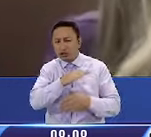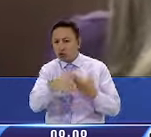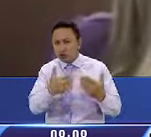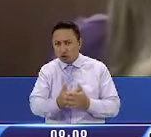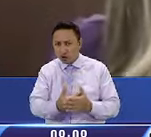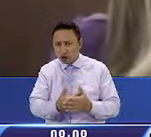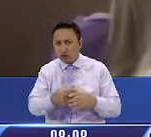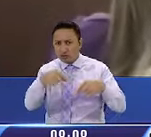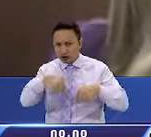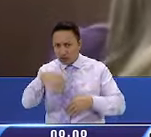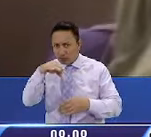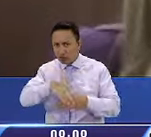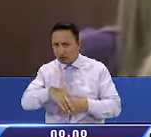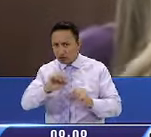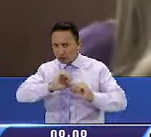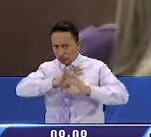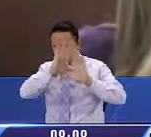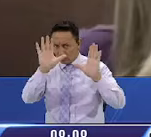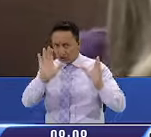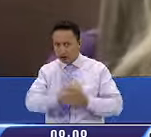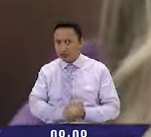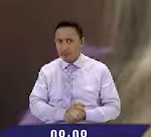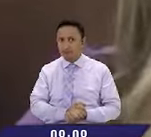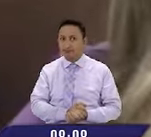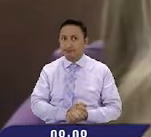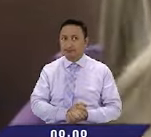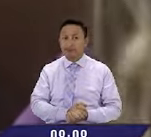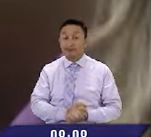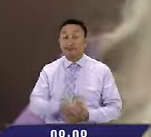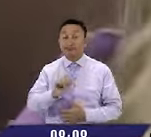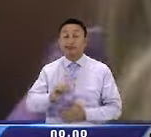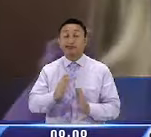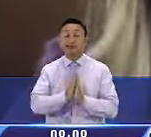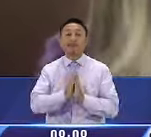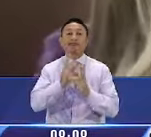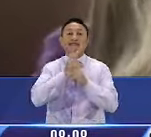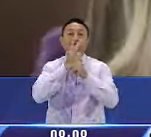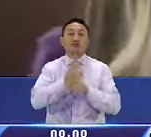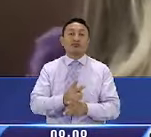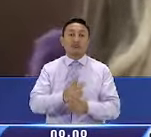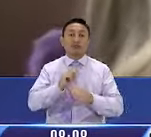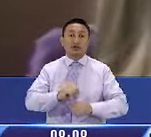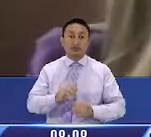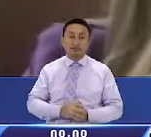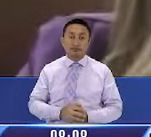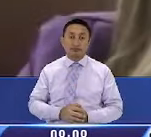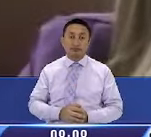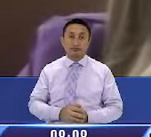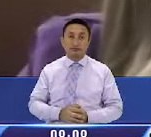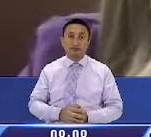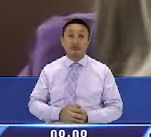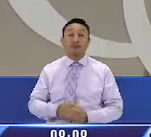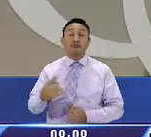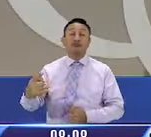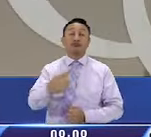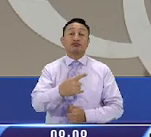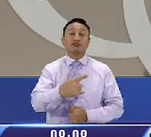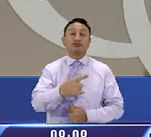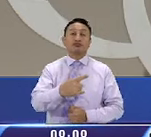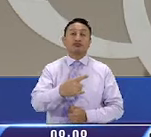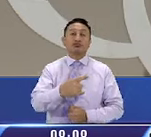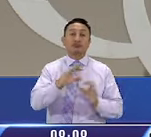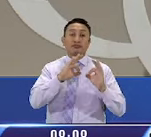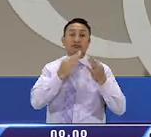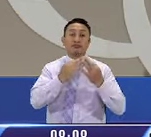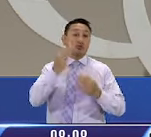motivar bien nuestro voto. En respuesta, presentó una acción de protección con medidas cautelares que se tratará en la Unidad Judicial de la